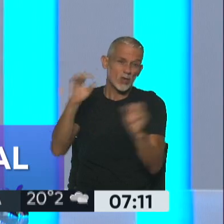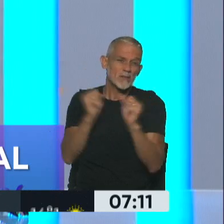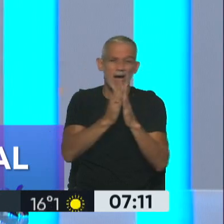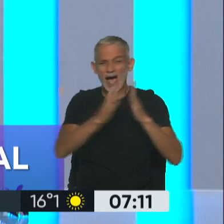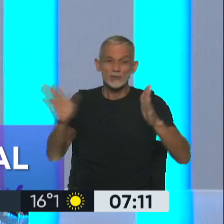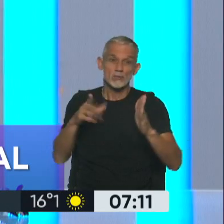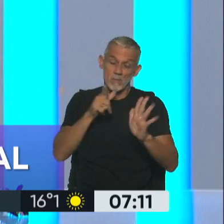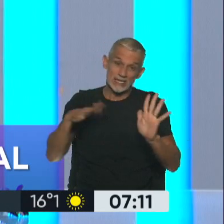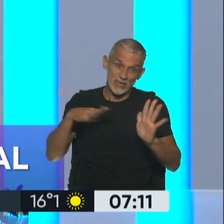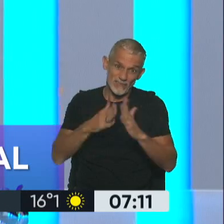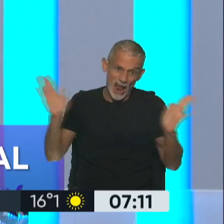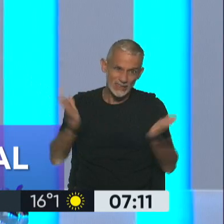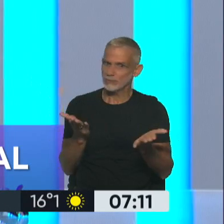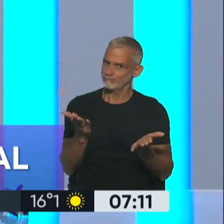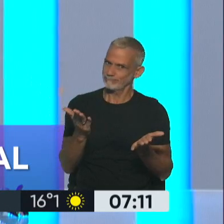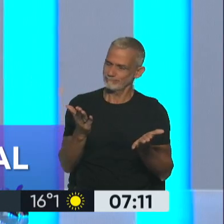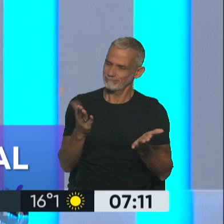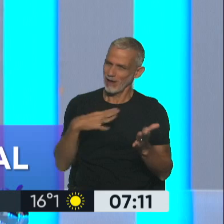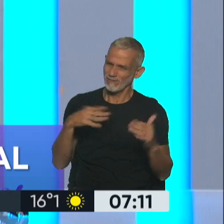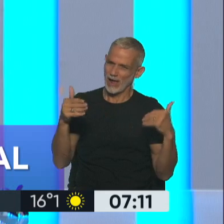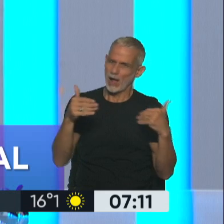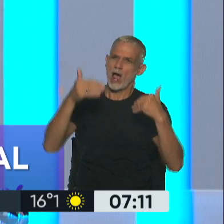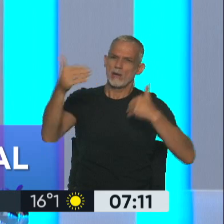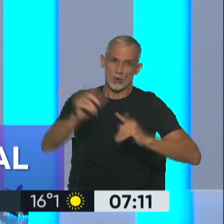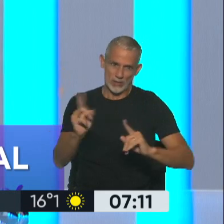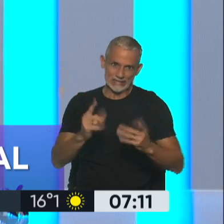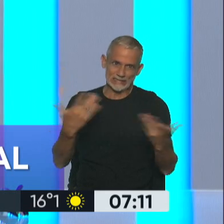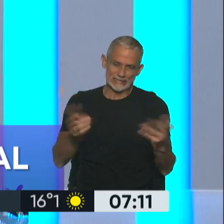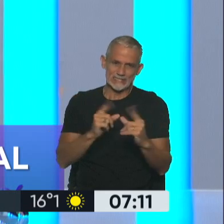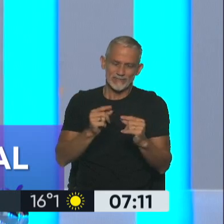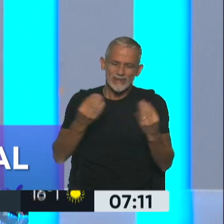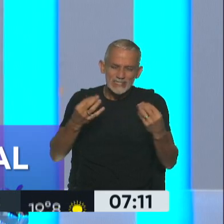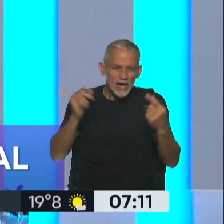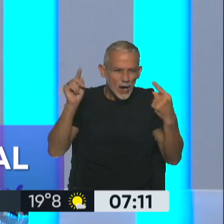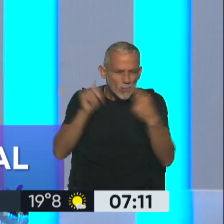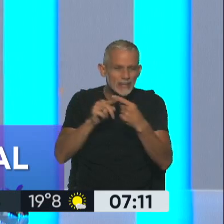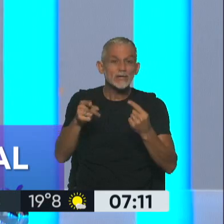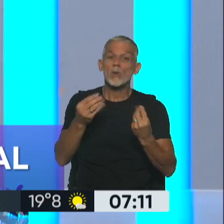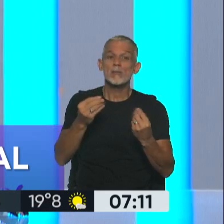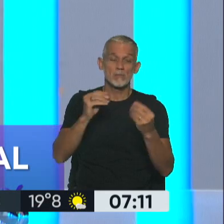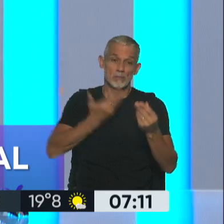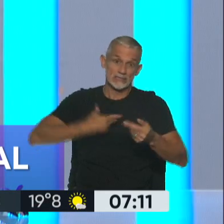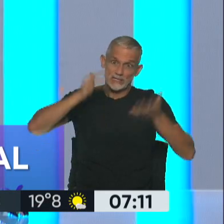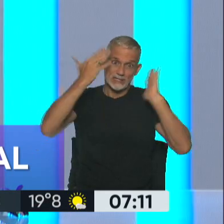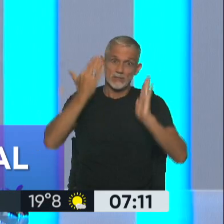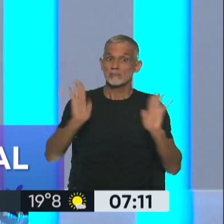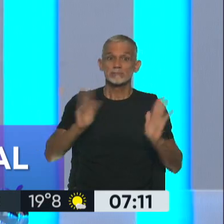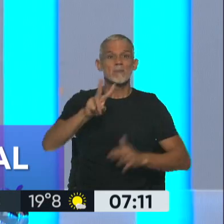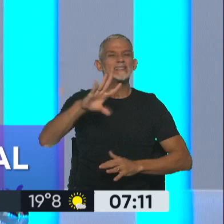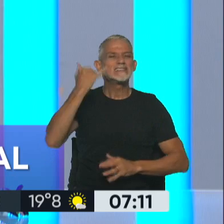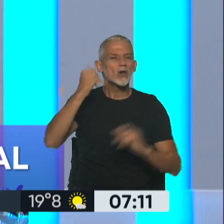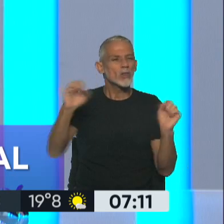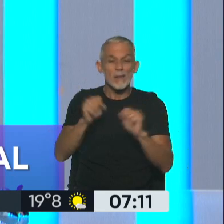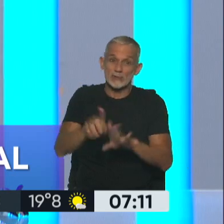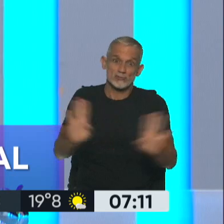falta mucho, pero estamos muy cerca. Es una fecha objetivo que ha puesto el presidente de la Nación para